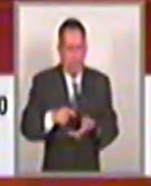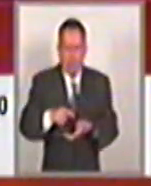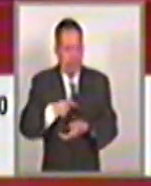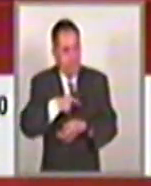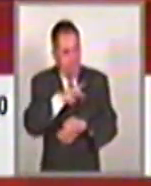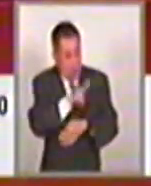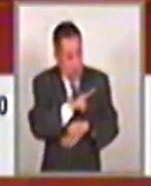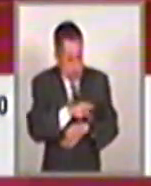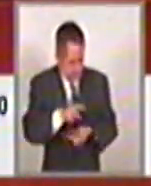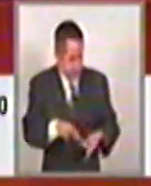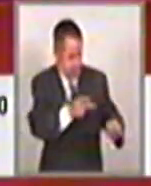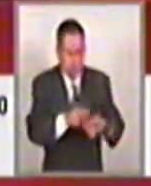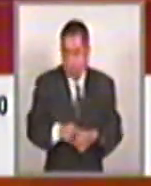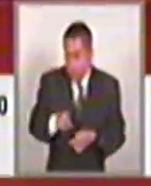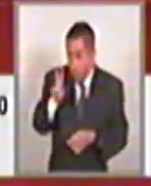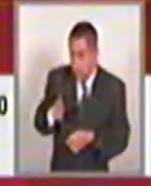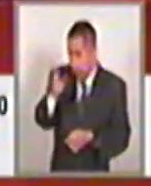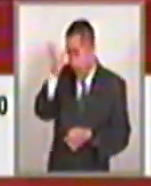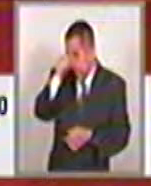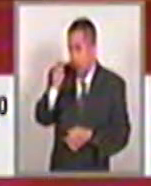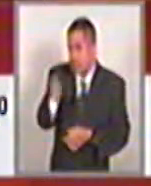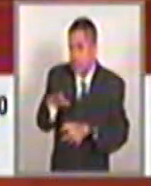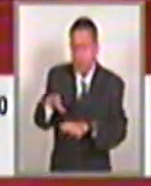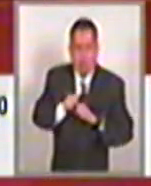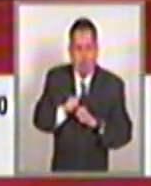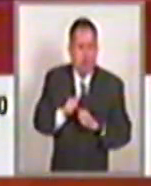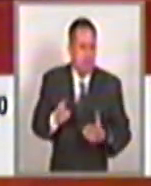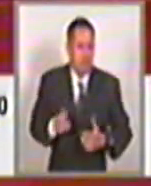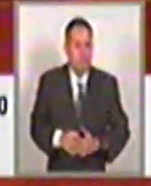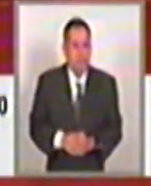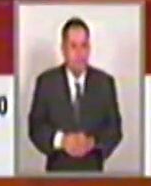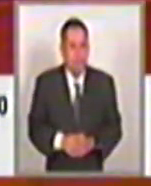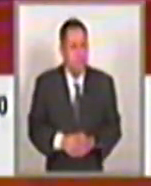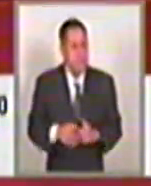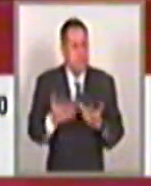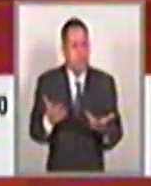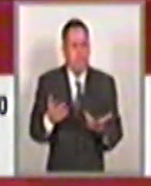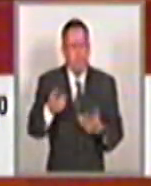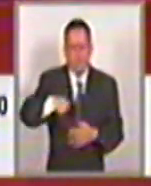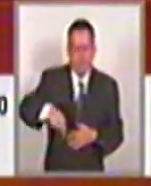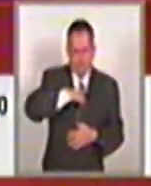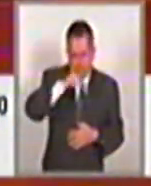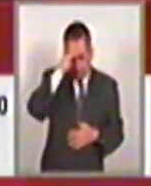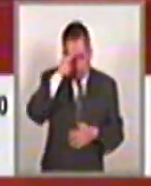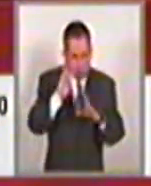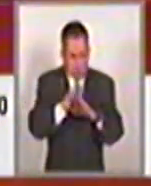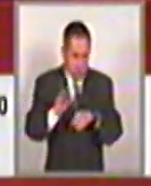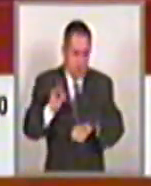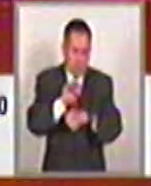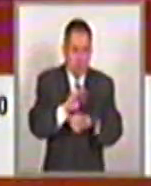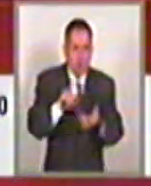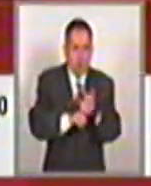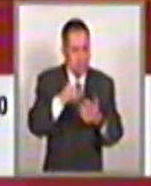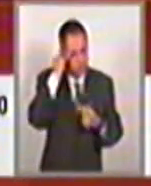producto. Y es el producto que se está vendiendo en ese momento. Entonces, cuando pensamos en garantizar que cumpla